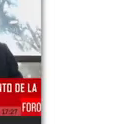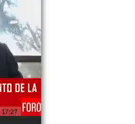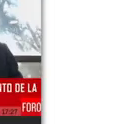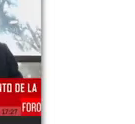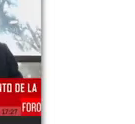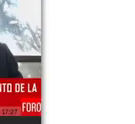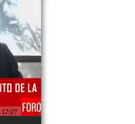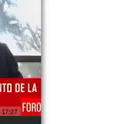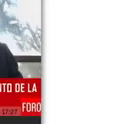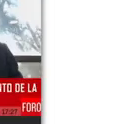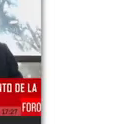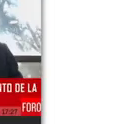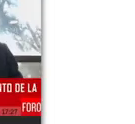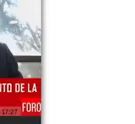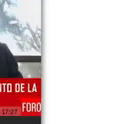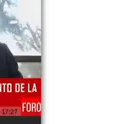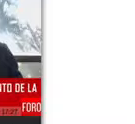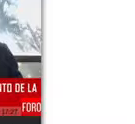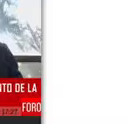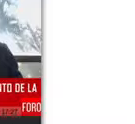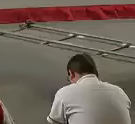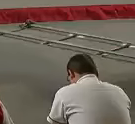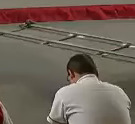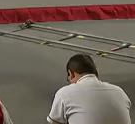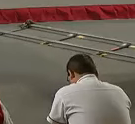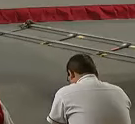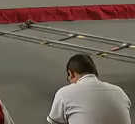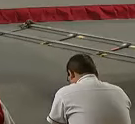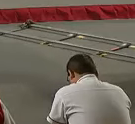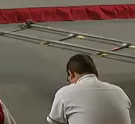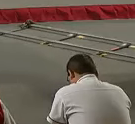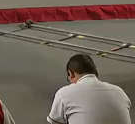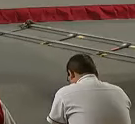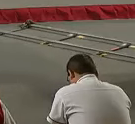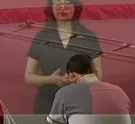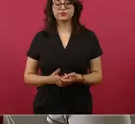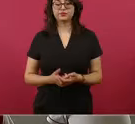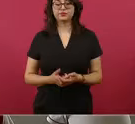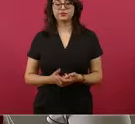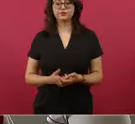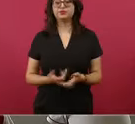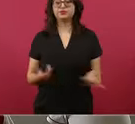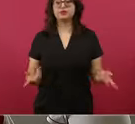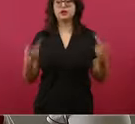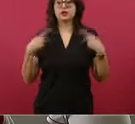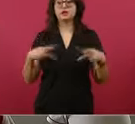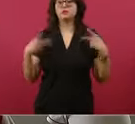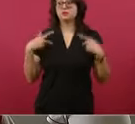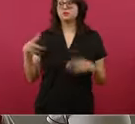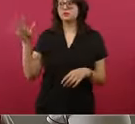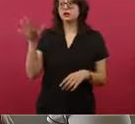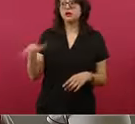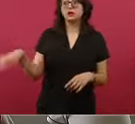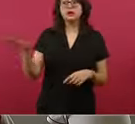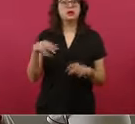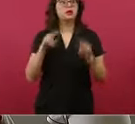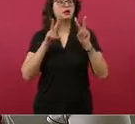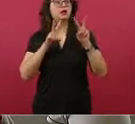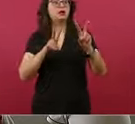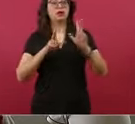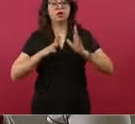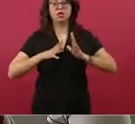no caiga en el engaño, porque hay muchas en las redes. La Secretaría de Salud ya ha desmentido varias veces que el